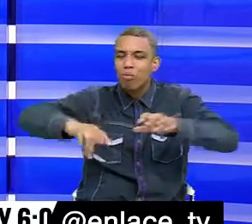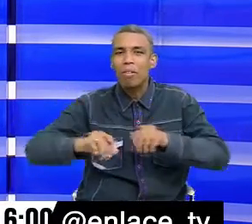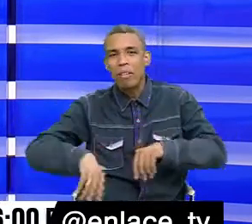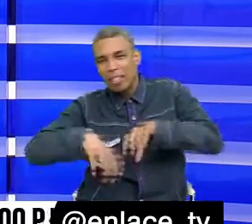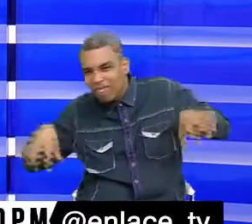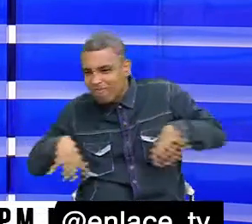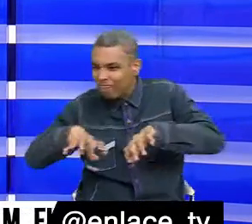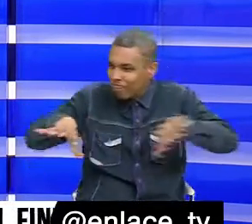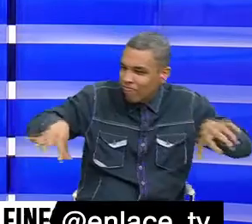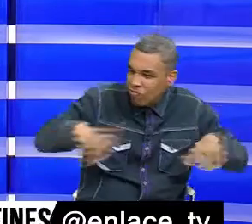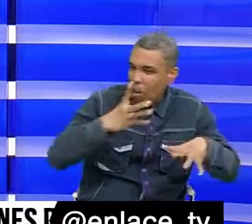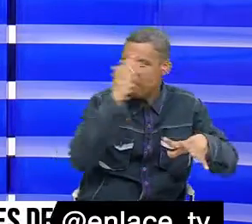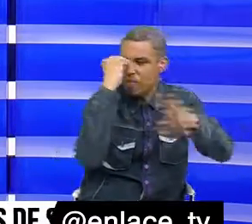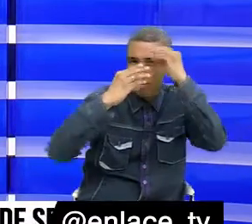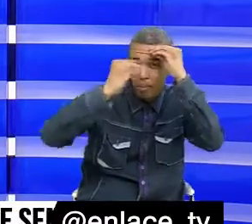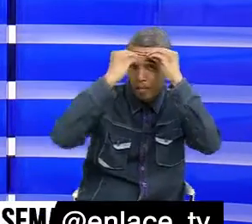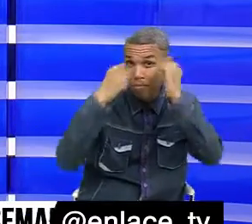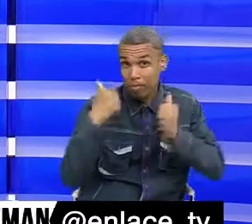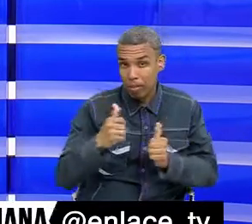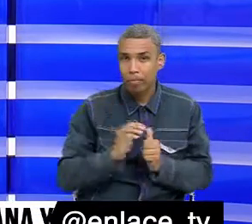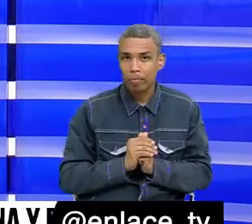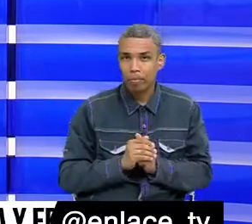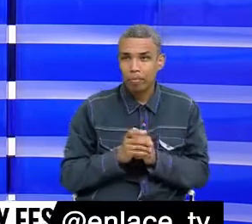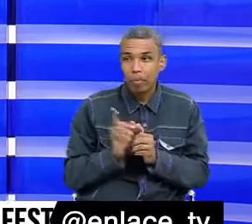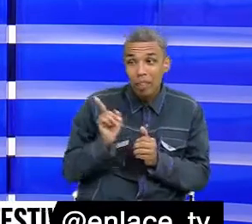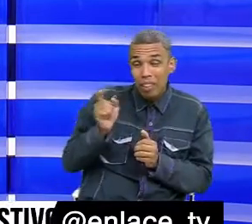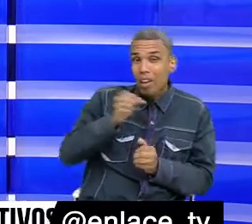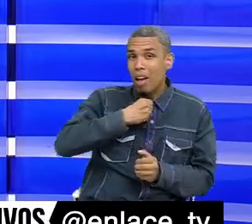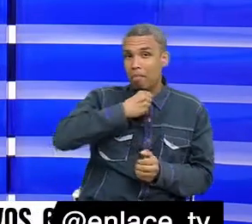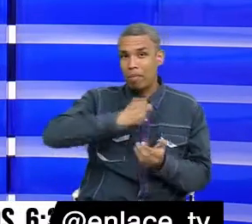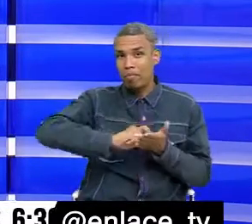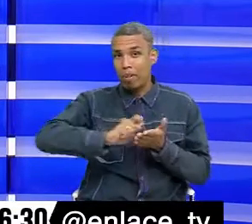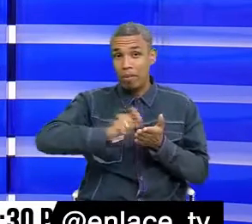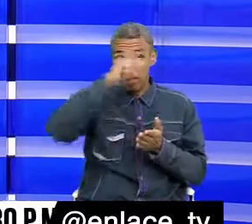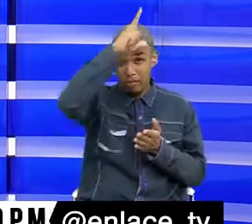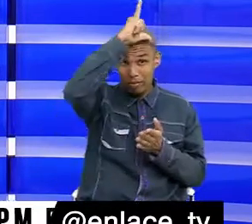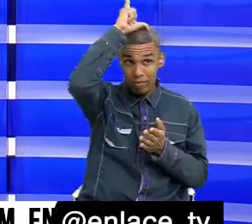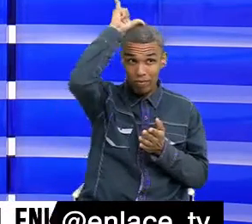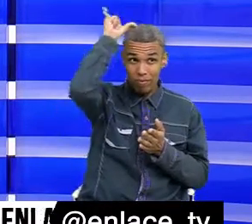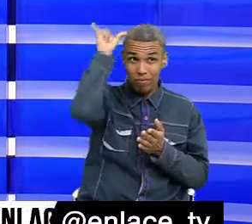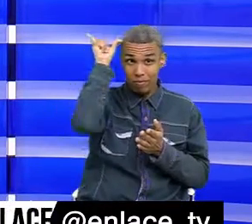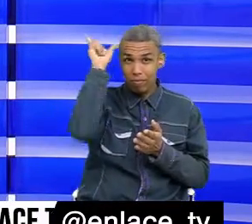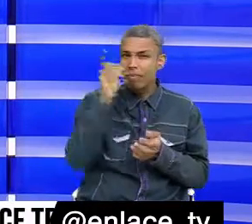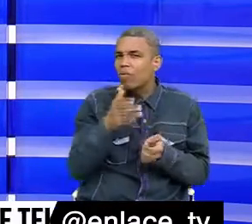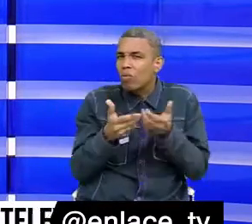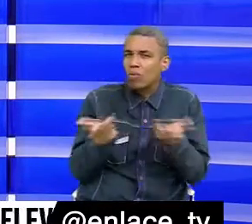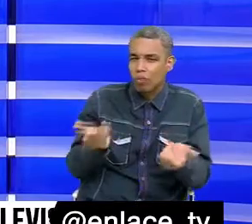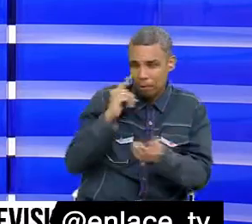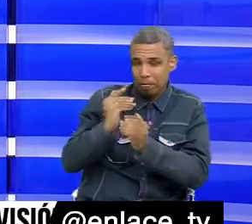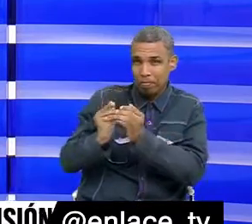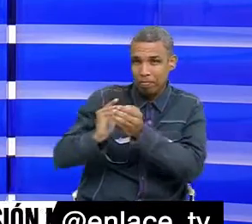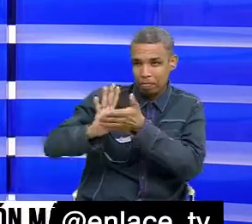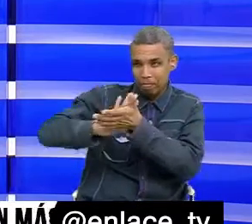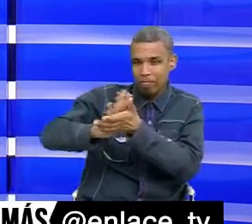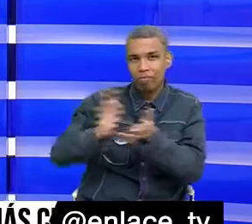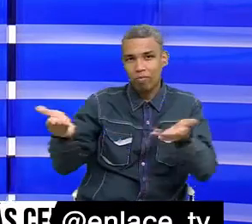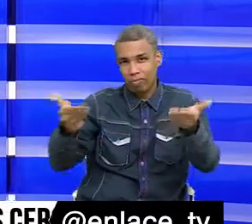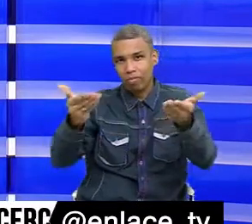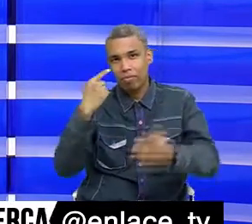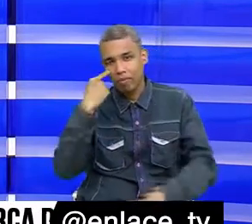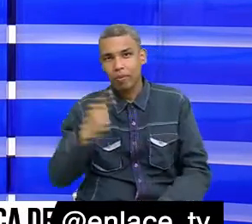nuestra compañera de Enlace Noticias, Luzmeri Jaraba, nos trae más detalles al respecto. Luzmeri, muy buenas tardes y adelante con la